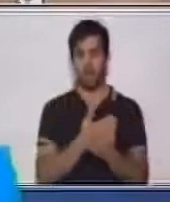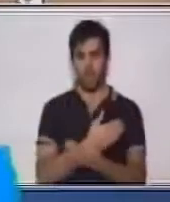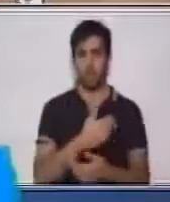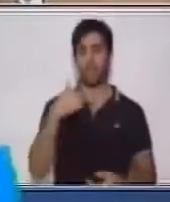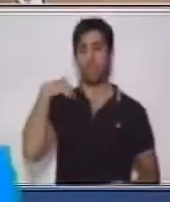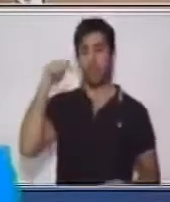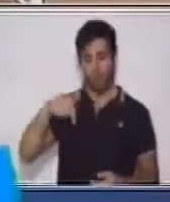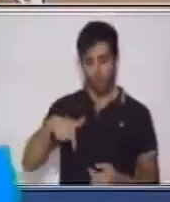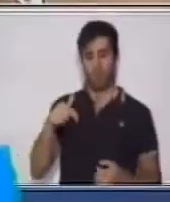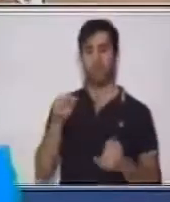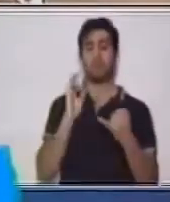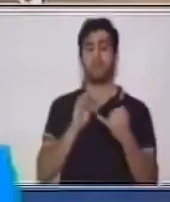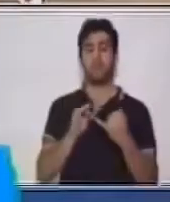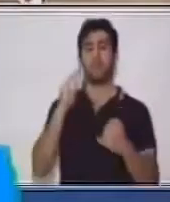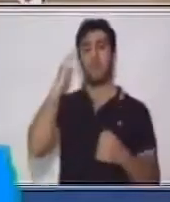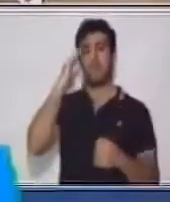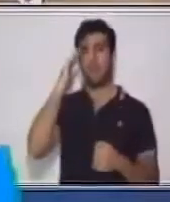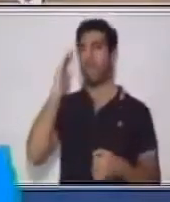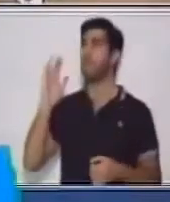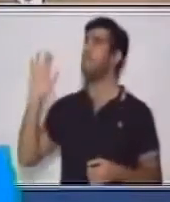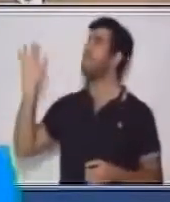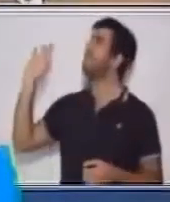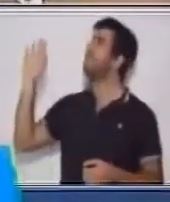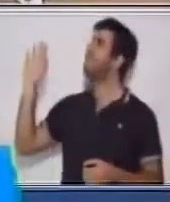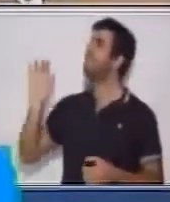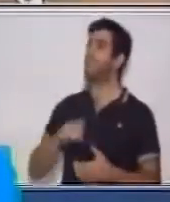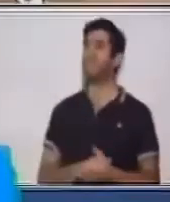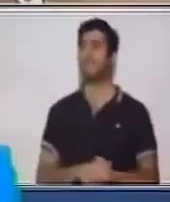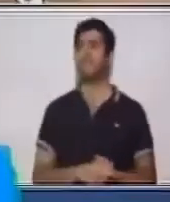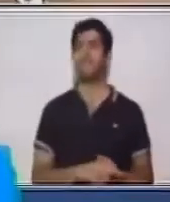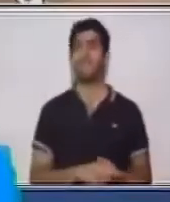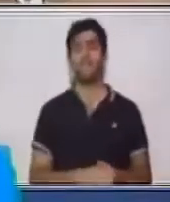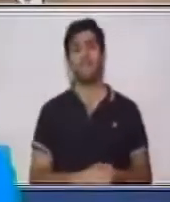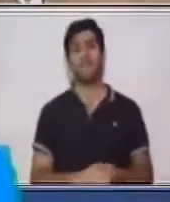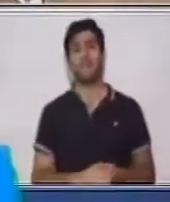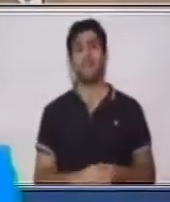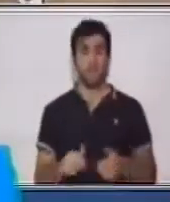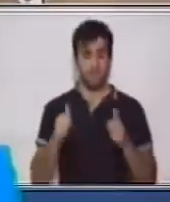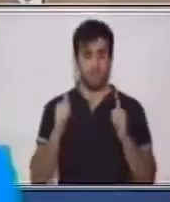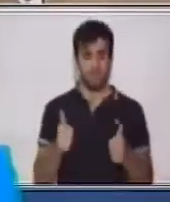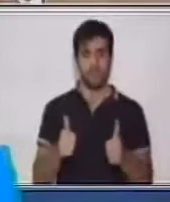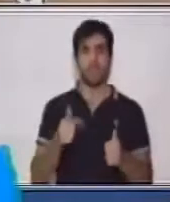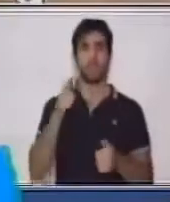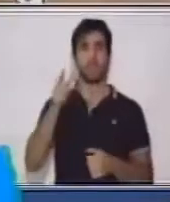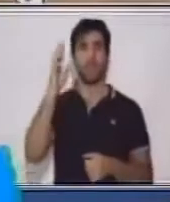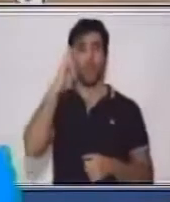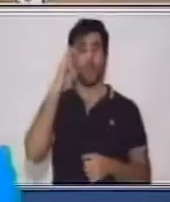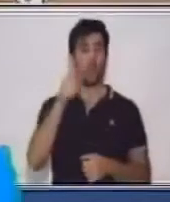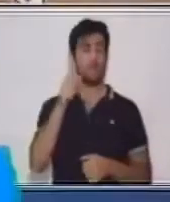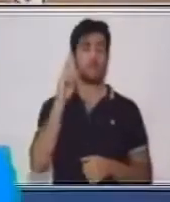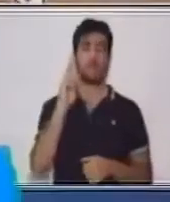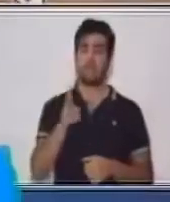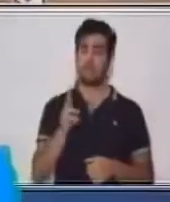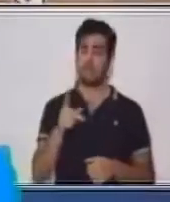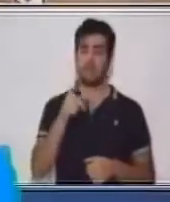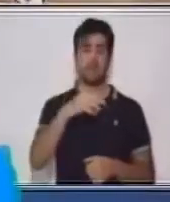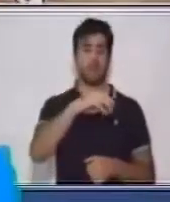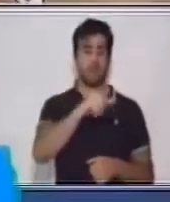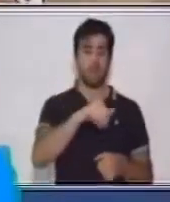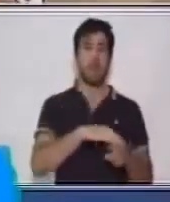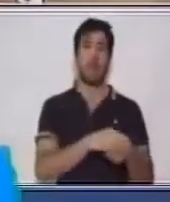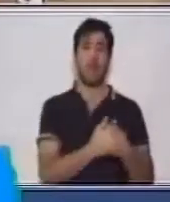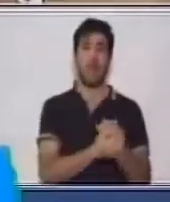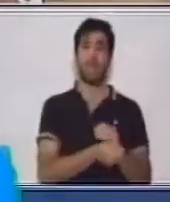interpretación de lengua de señas nos acompaña Pablo. Hola, Pablo. Recuerda lavarte las manos constantemente con agua y